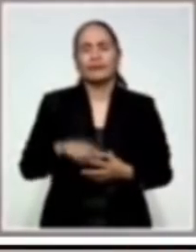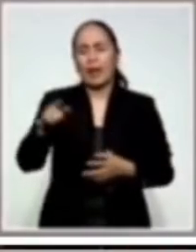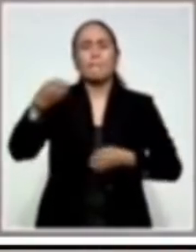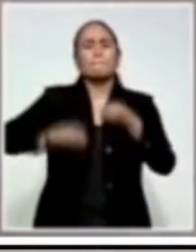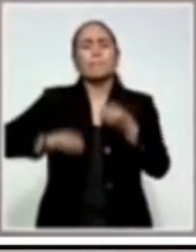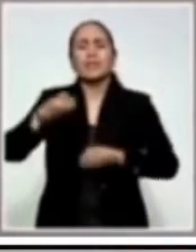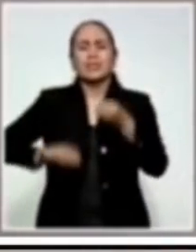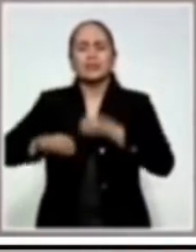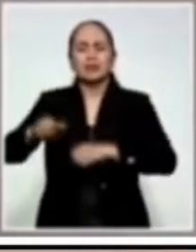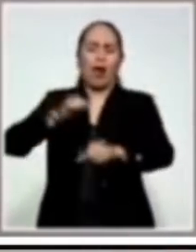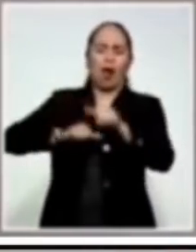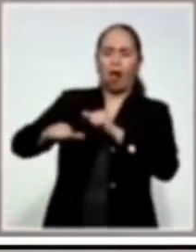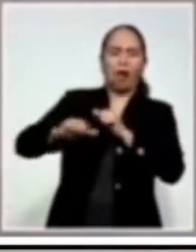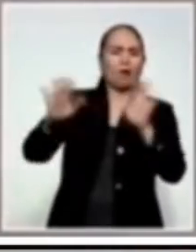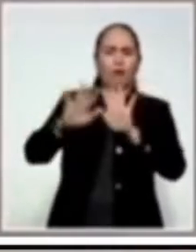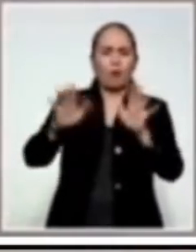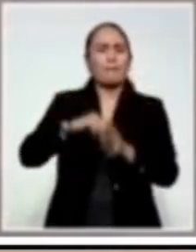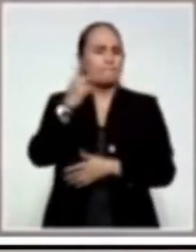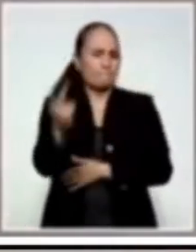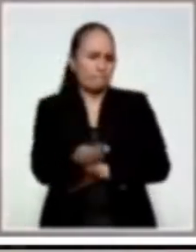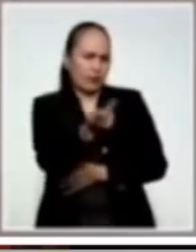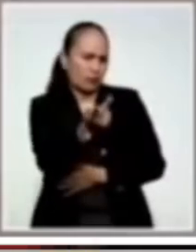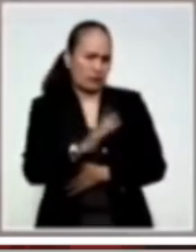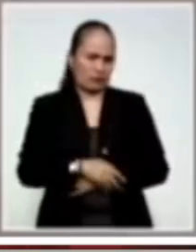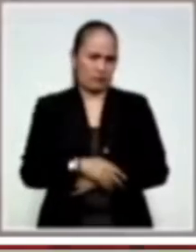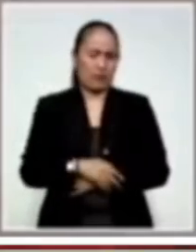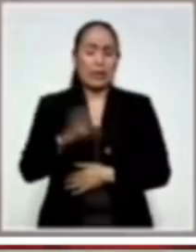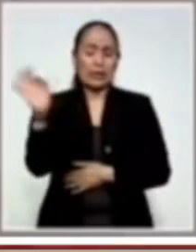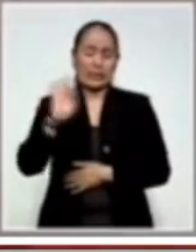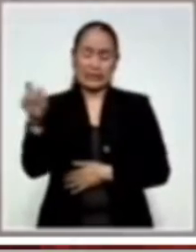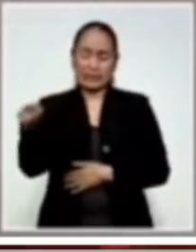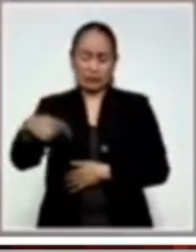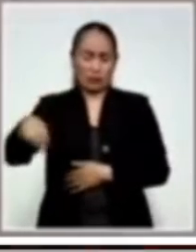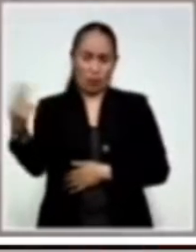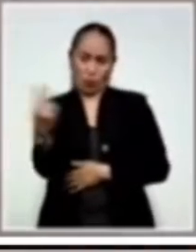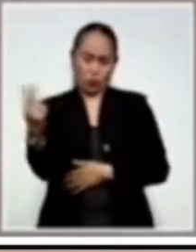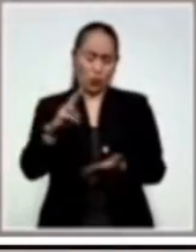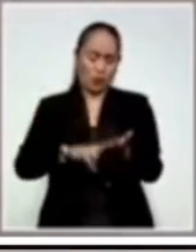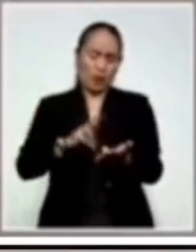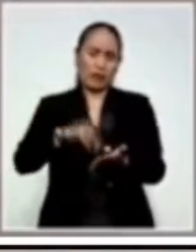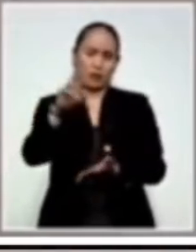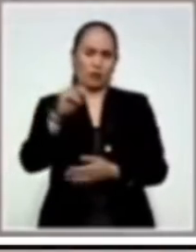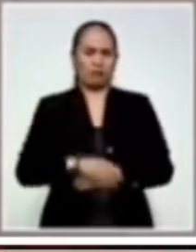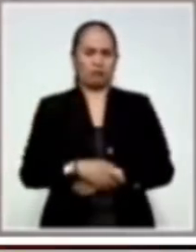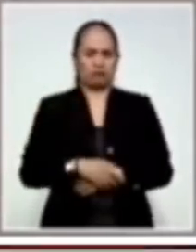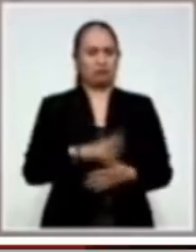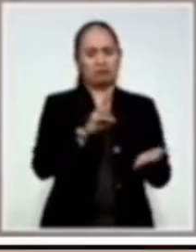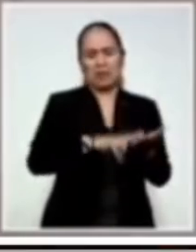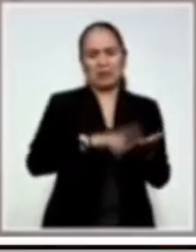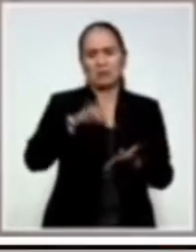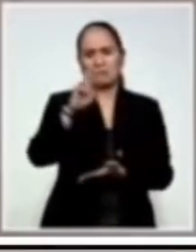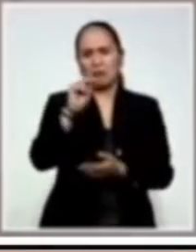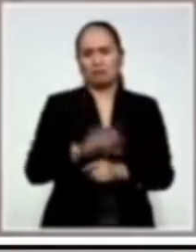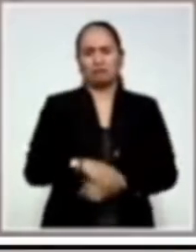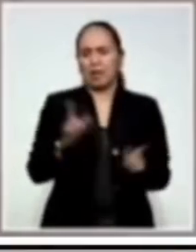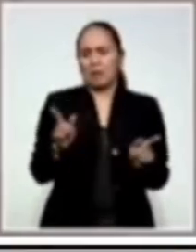les preguntamos. Si los 2 ministros hubieran estado por la invalidez, era tan fácil como decir invalidez, invalidez, y el problema